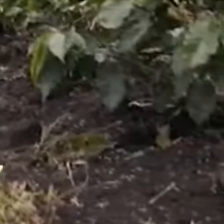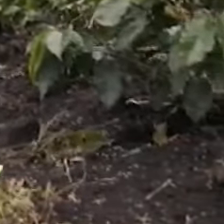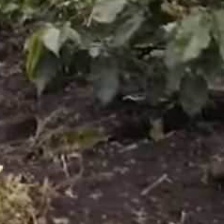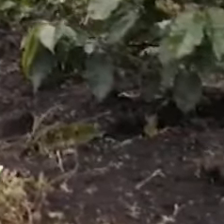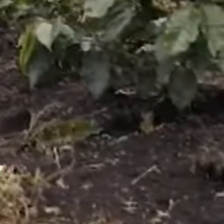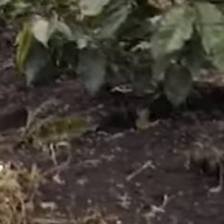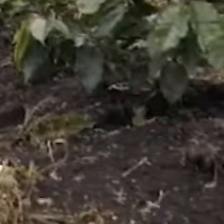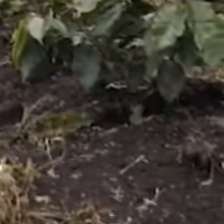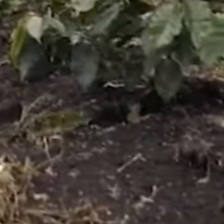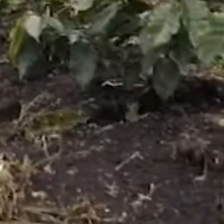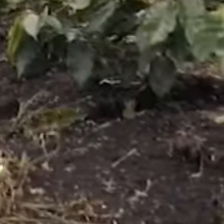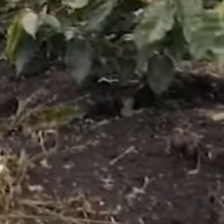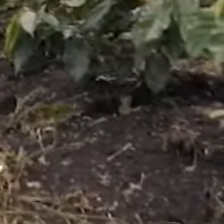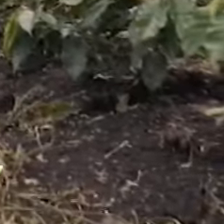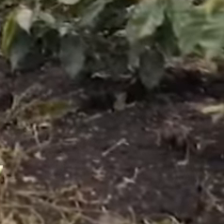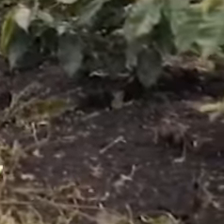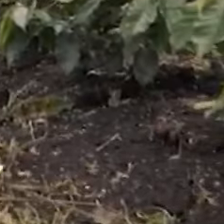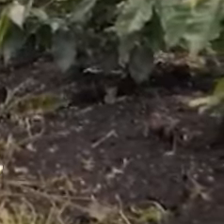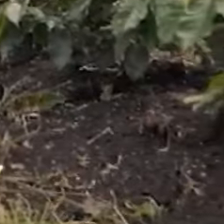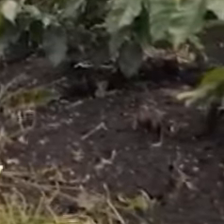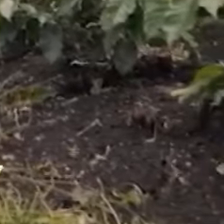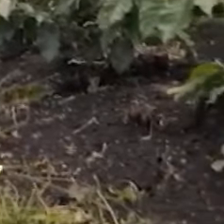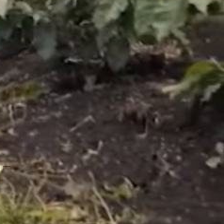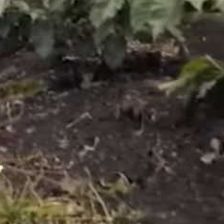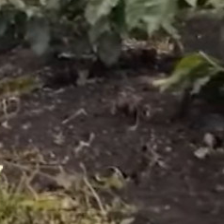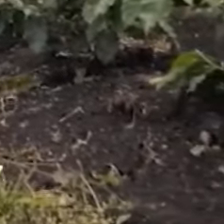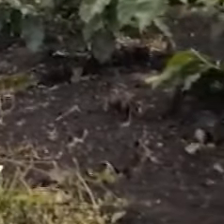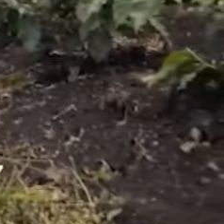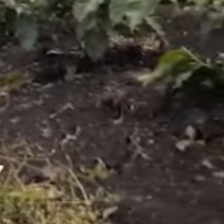Puente Agro para mí es una gran oportunidad,